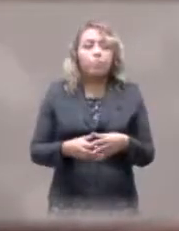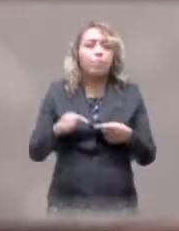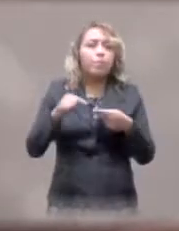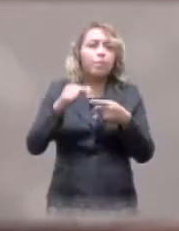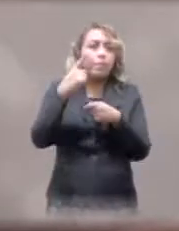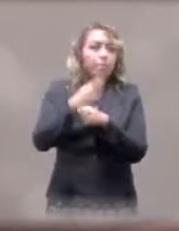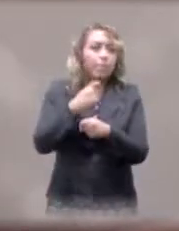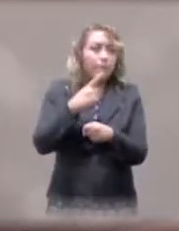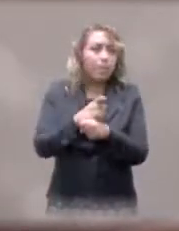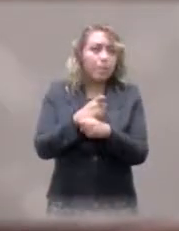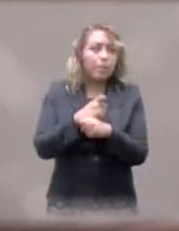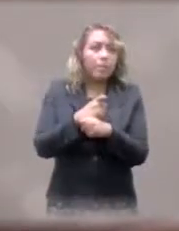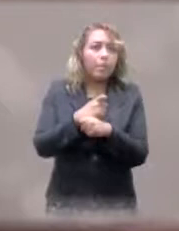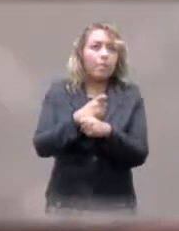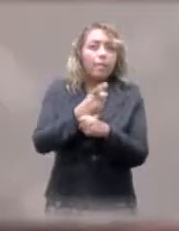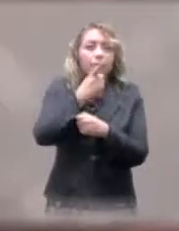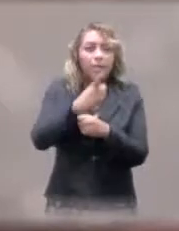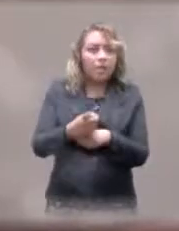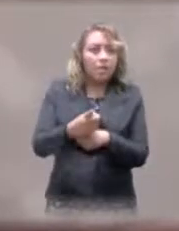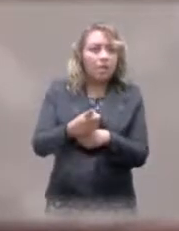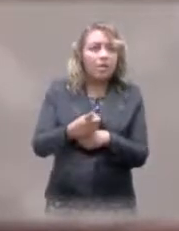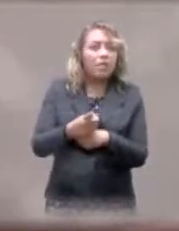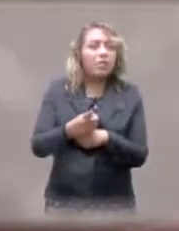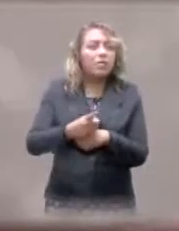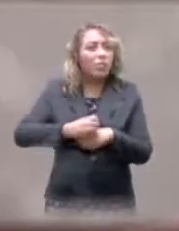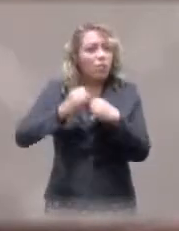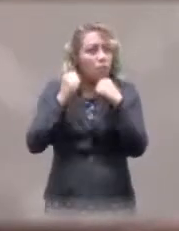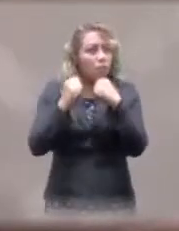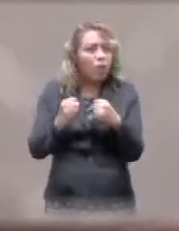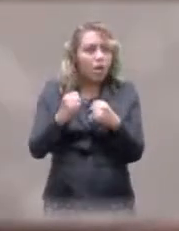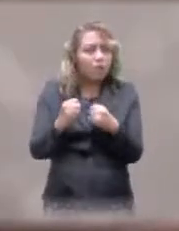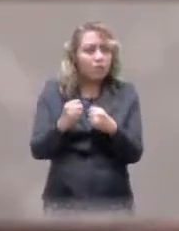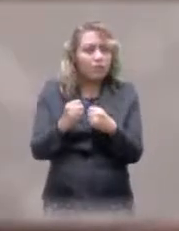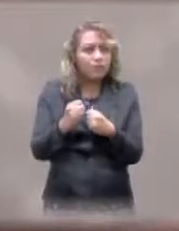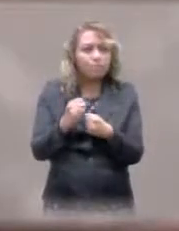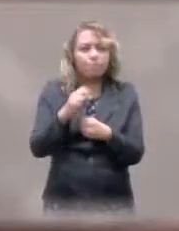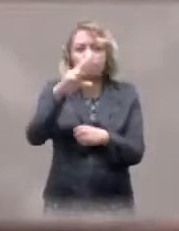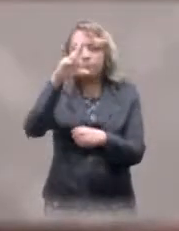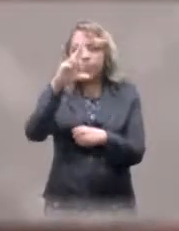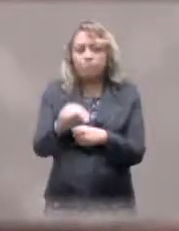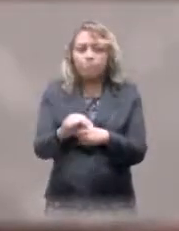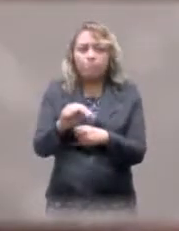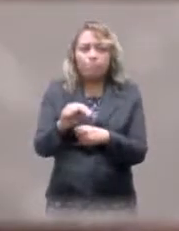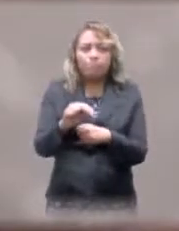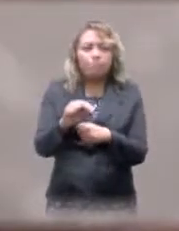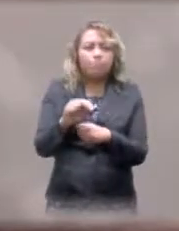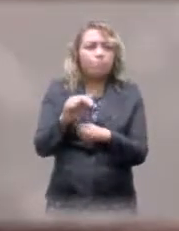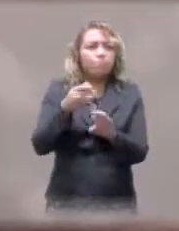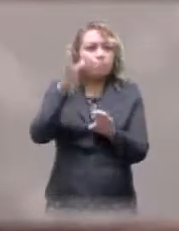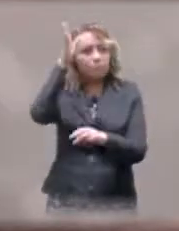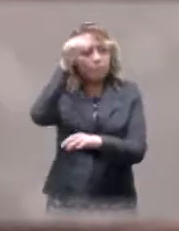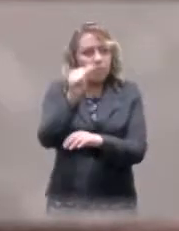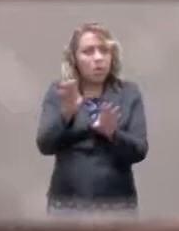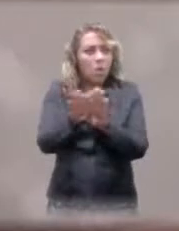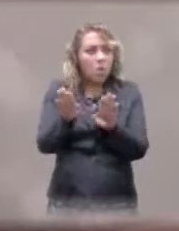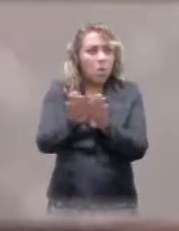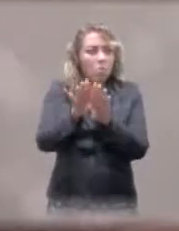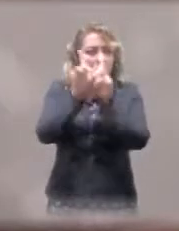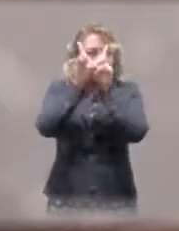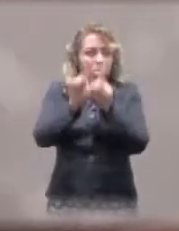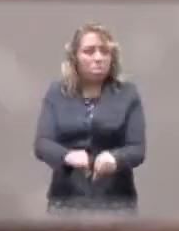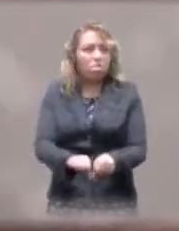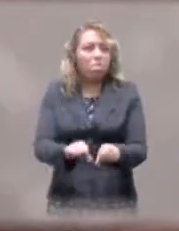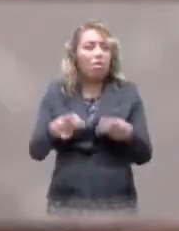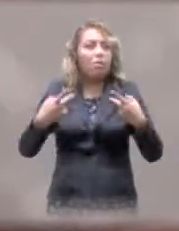Primero, expresamos nuestra más enérgica y firme protesta por la situación humillante que están viviendo